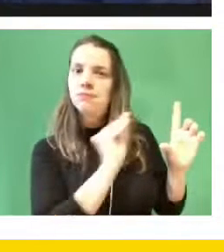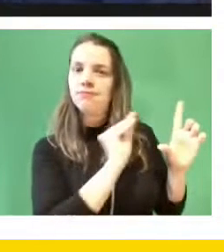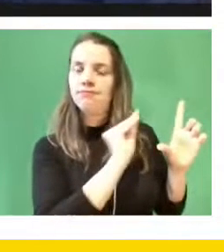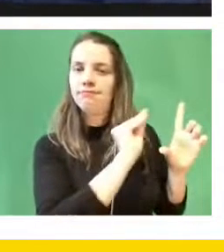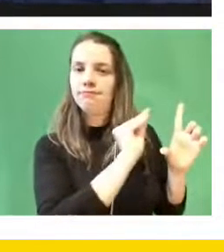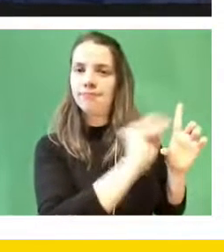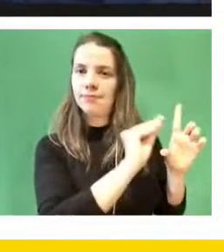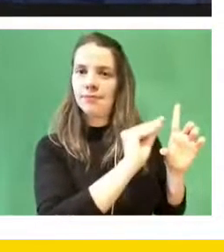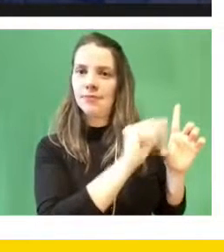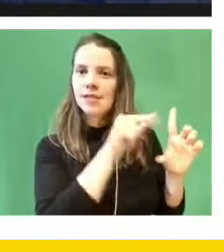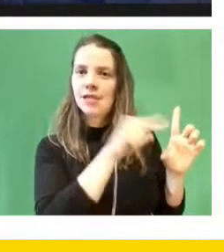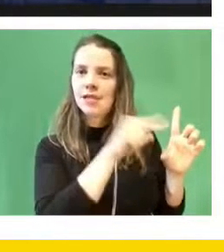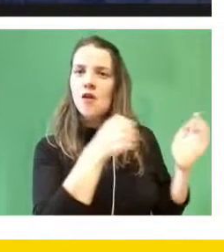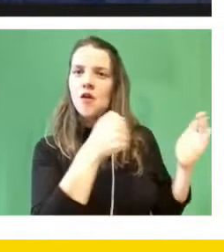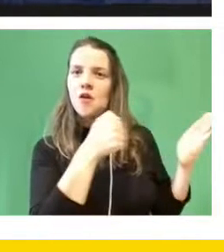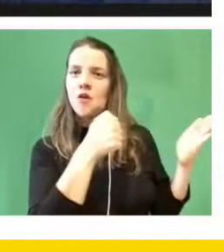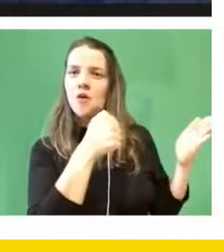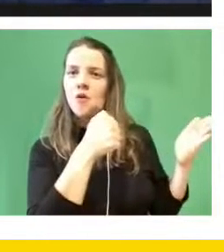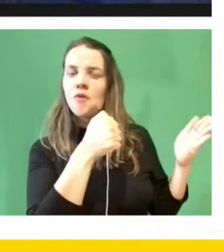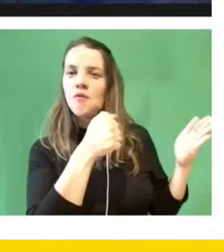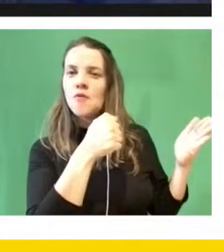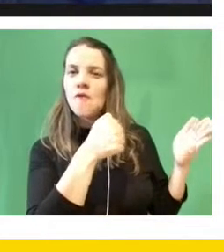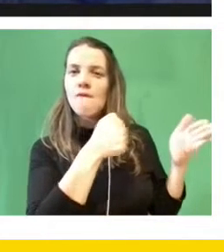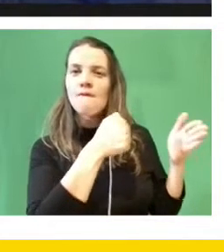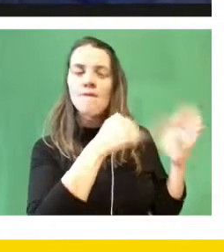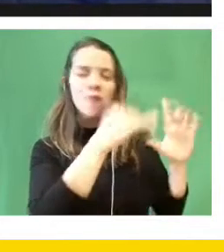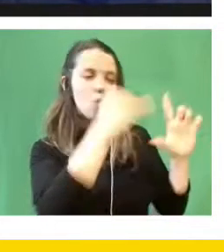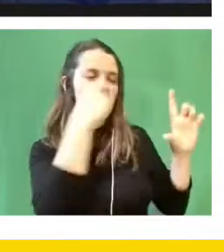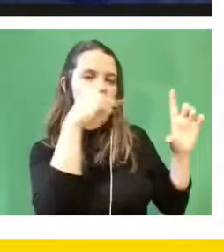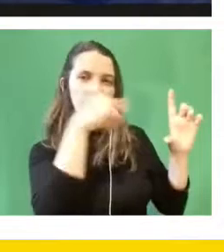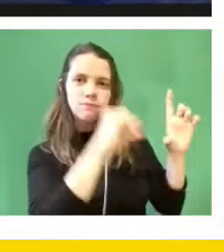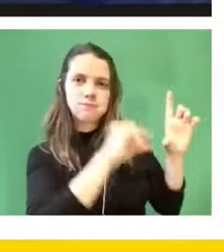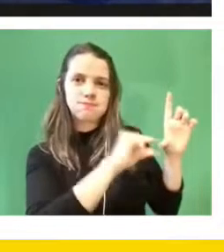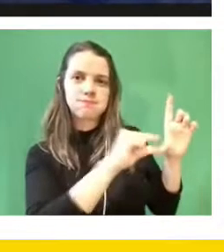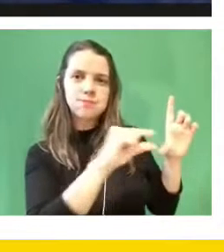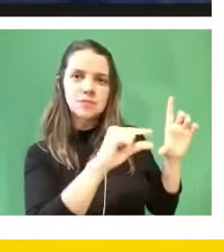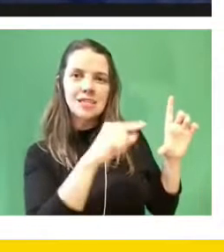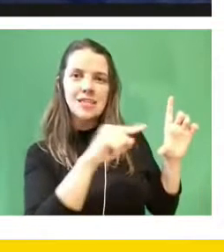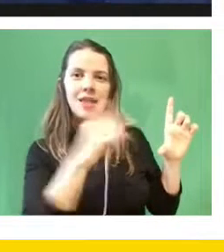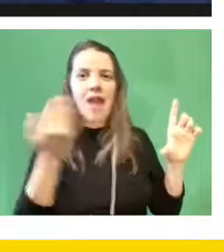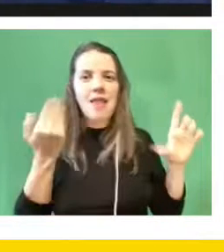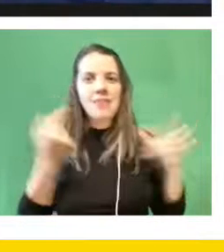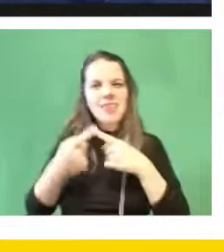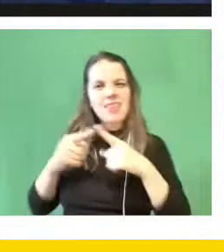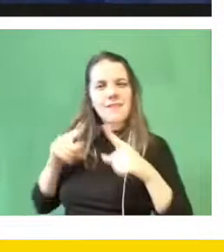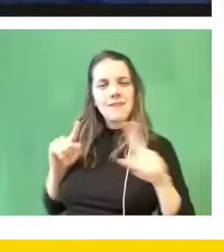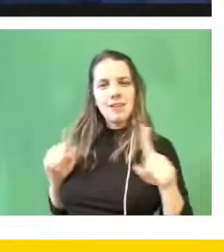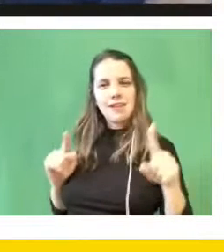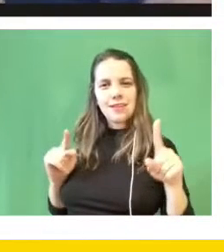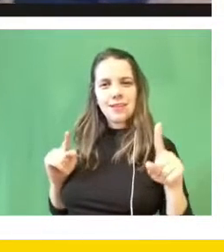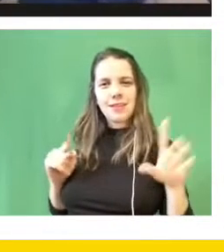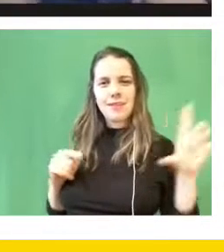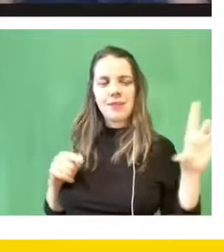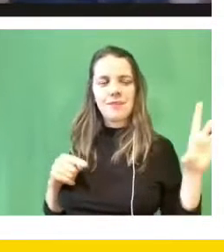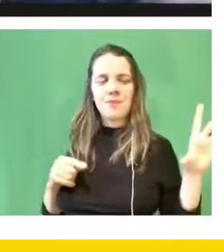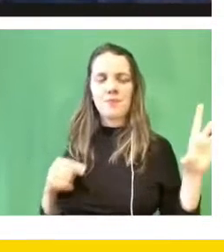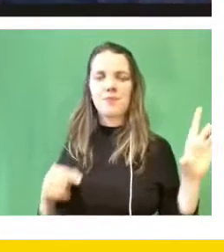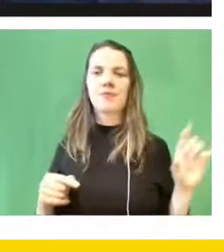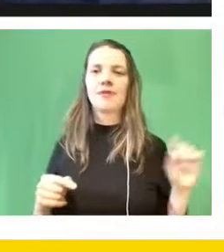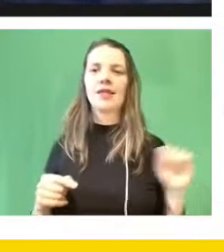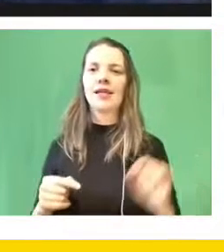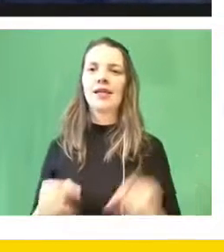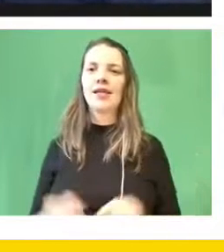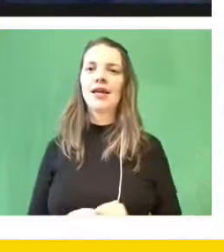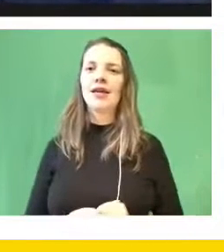fondo el articulado de esta ley de vincularse con el resto. Siguiente, por favor. Y entonces, el